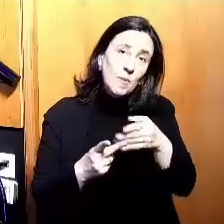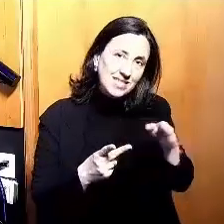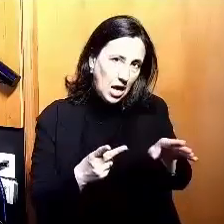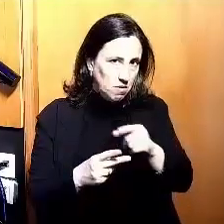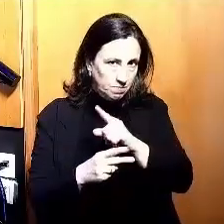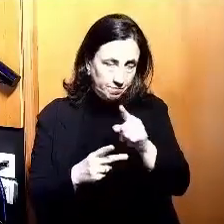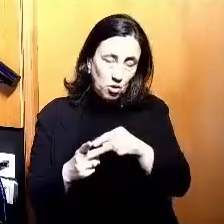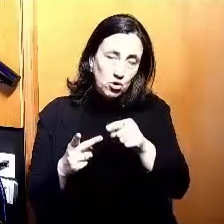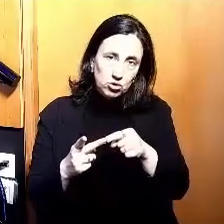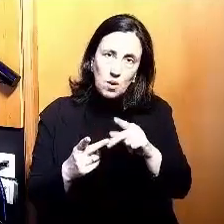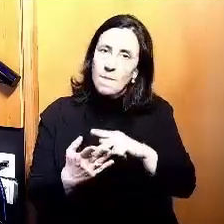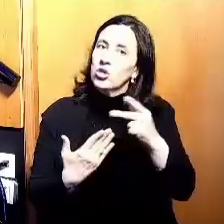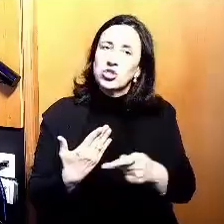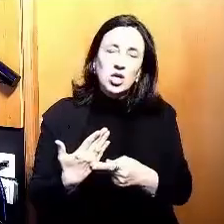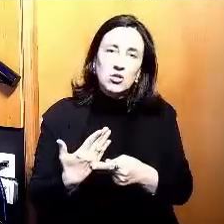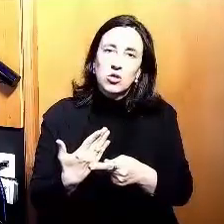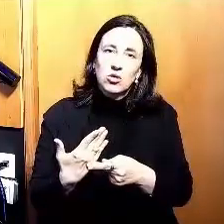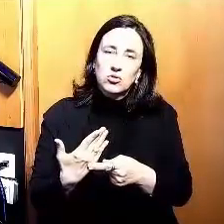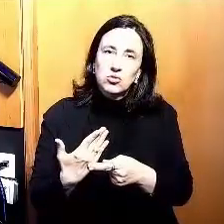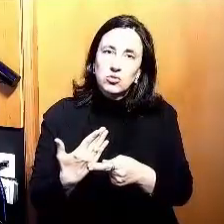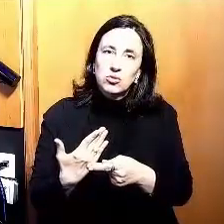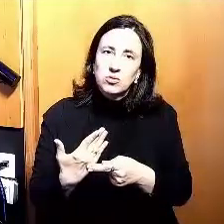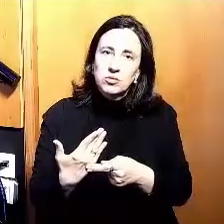volver a hacer, proyectos también